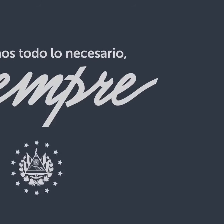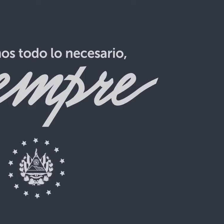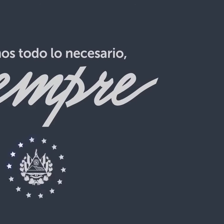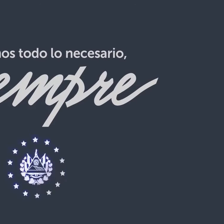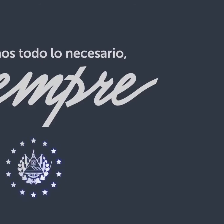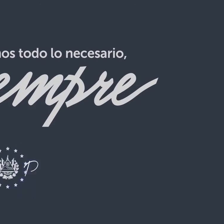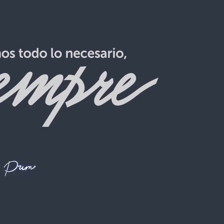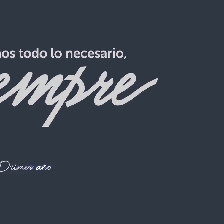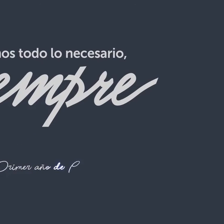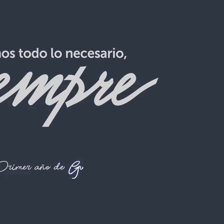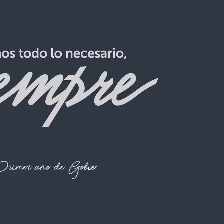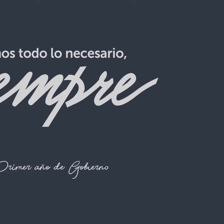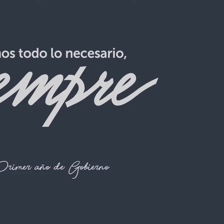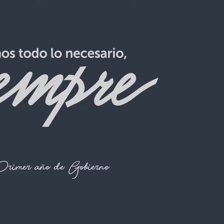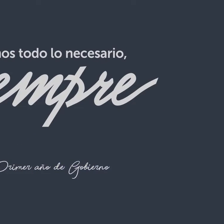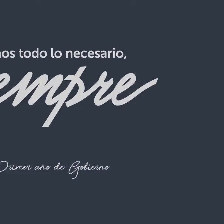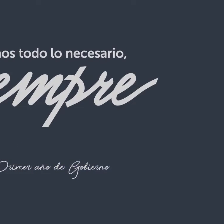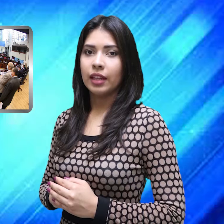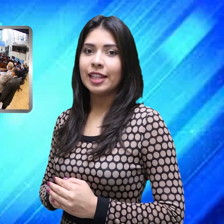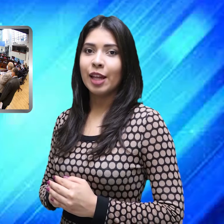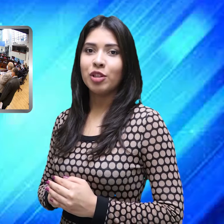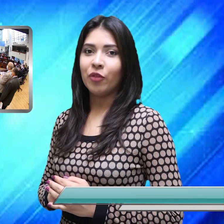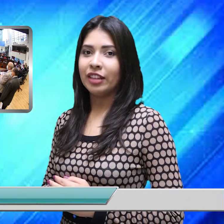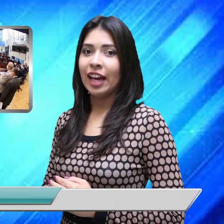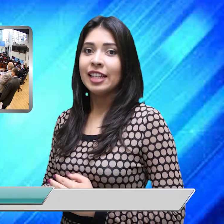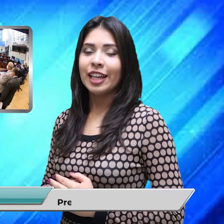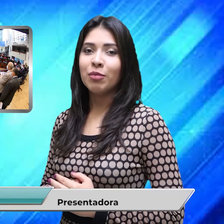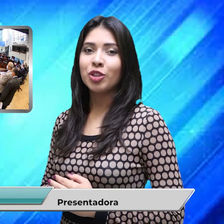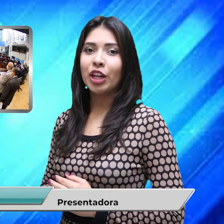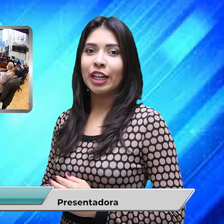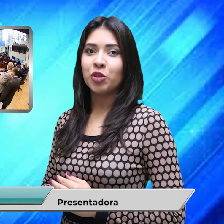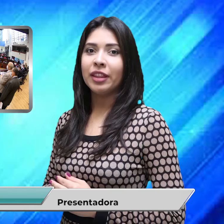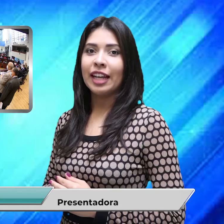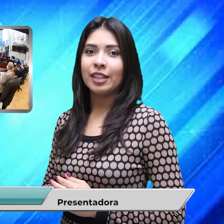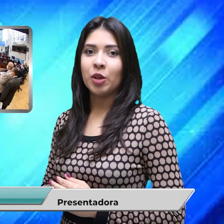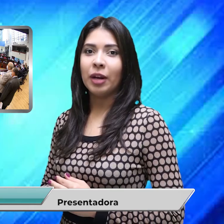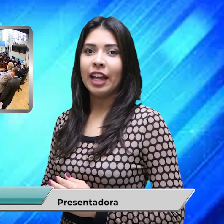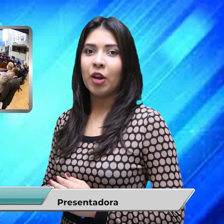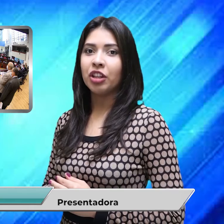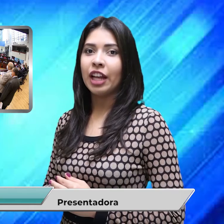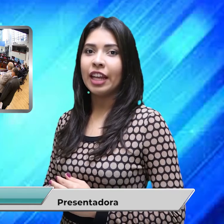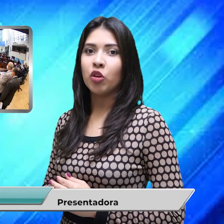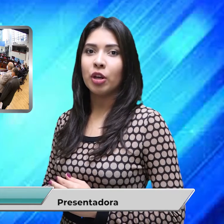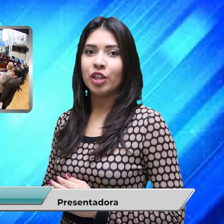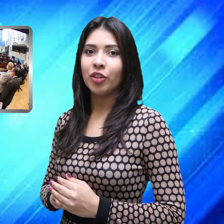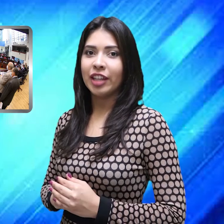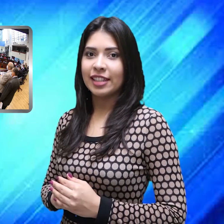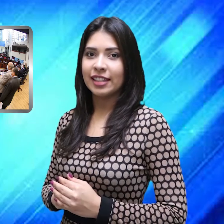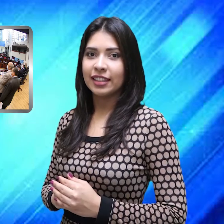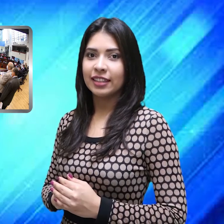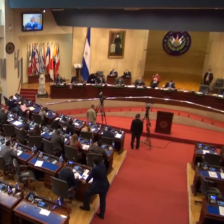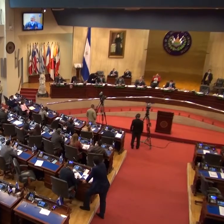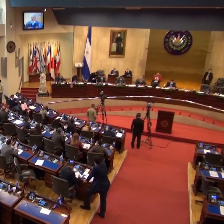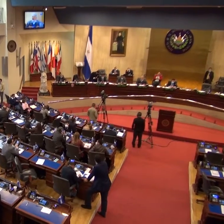siempre. Primer año de gobierno. Estamos de vuelta. Seguimos con el resumen de la sesión plenaria ordinaria número